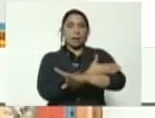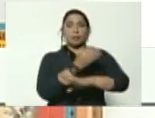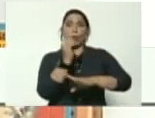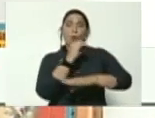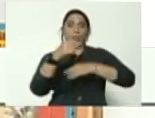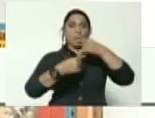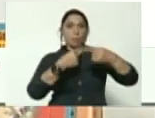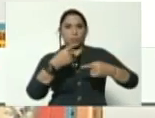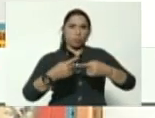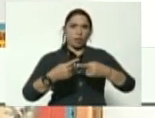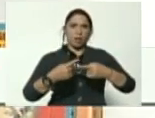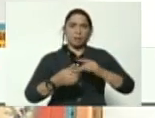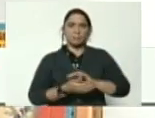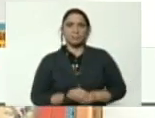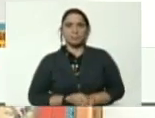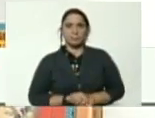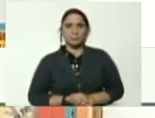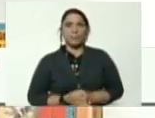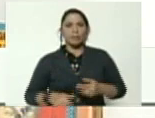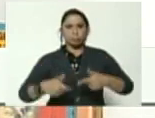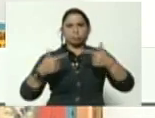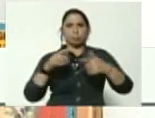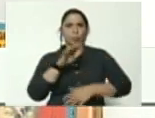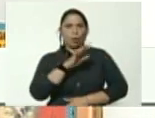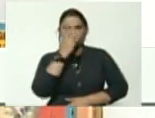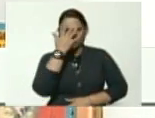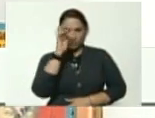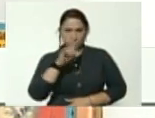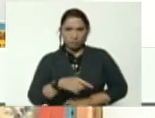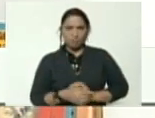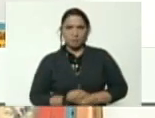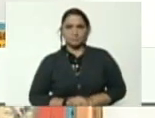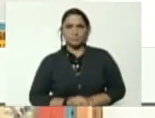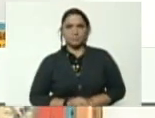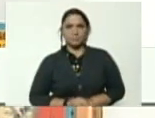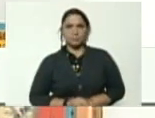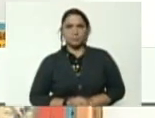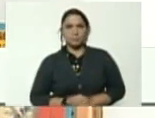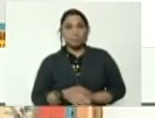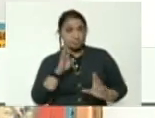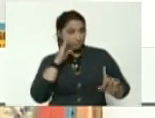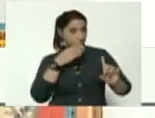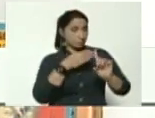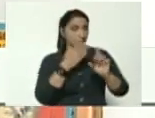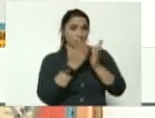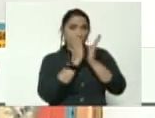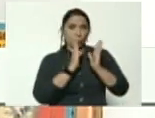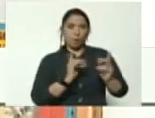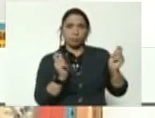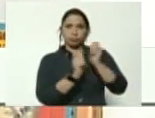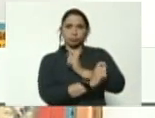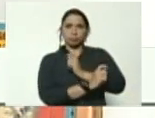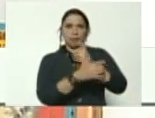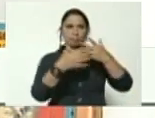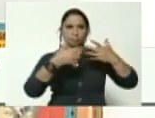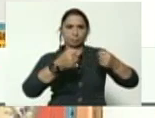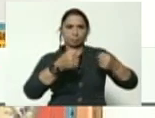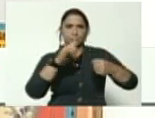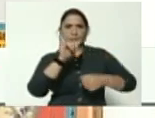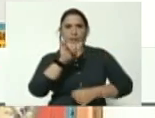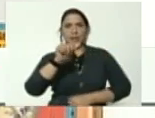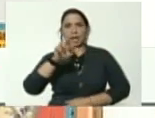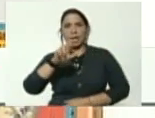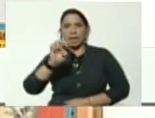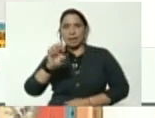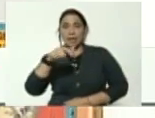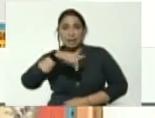en la rebelión del 4 de febrero. También abordamos la escuela en la que se convirtió la cárcel de Yares, por lo que este